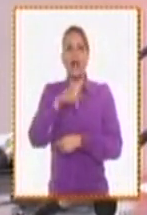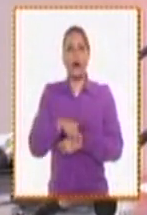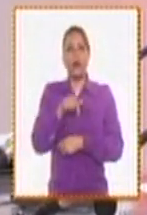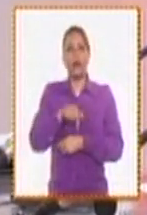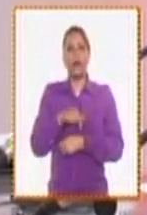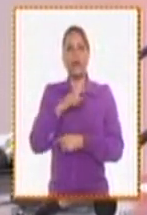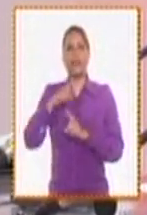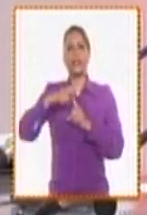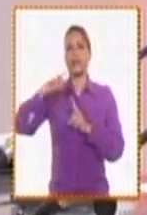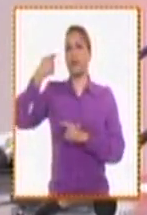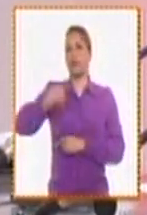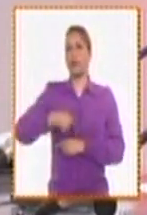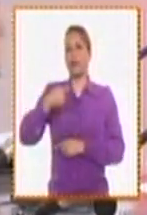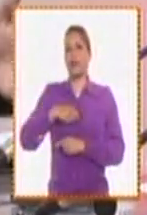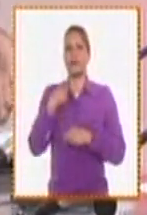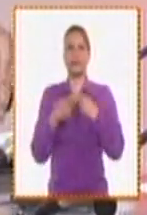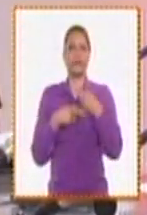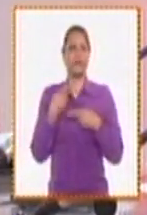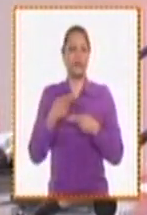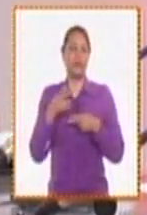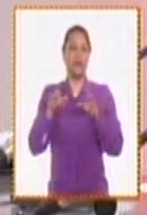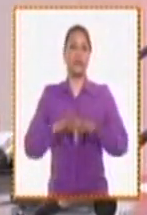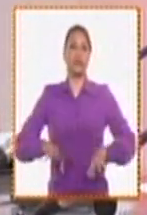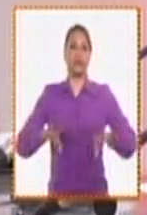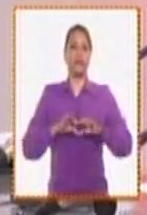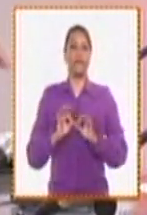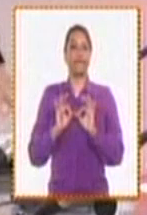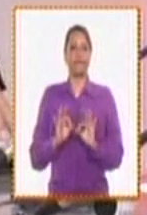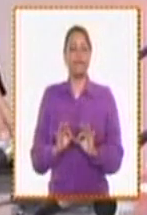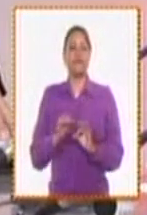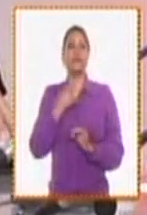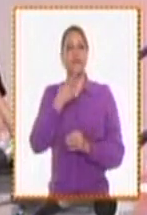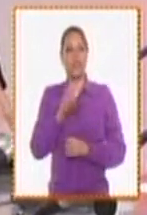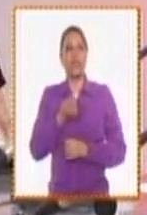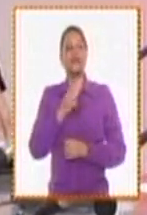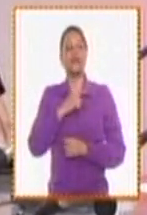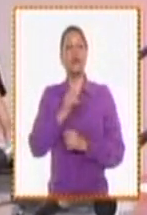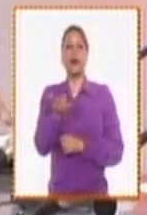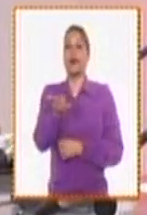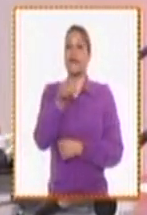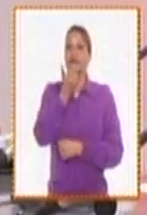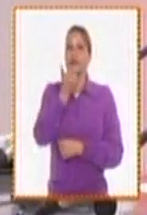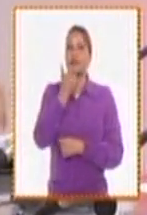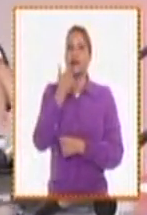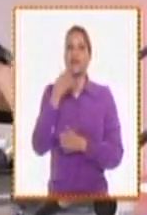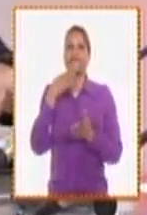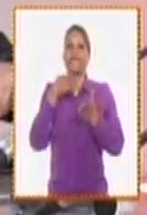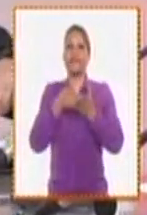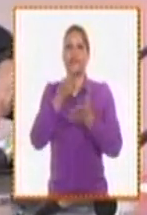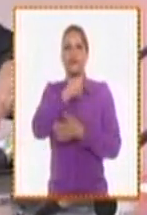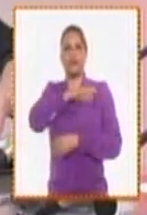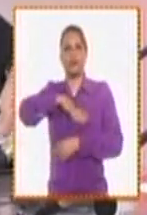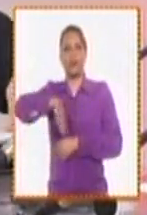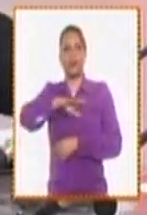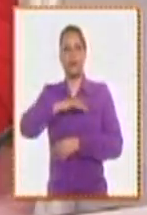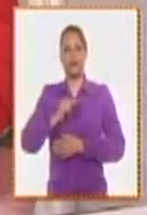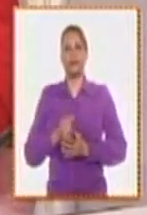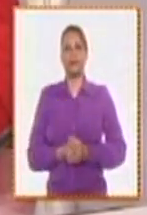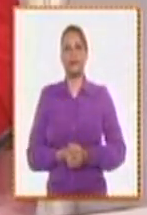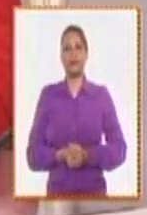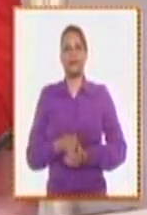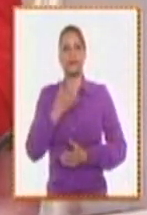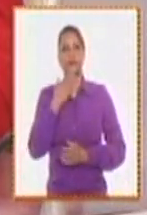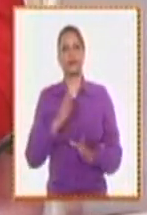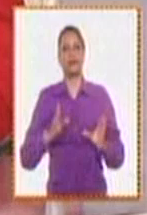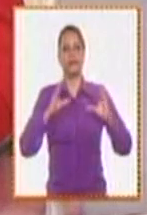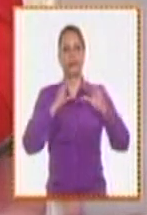nuestros tribunales ante un fenómeno como este que sin dudas tiene un impacto directo en la sociedad cubana? Bueno, buenas noches,